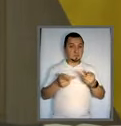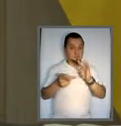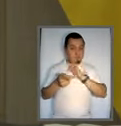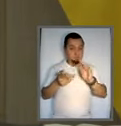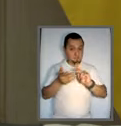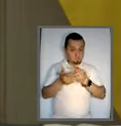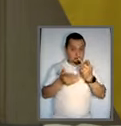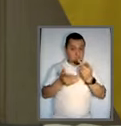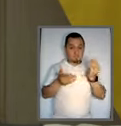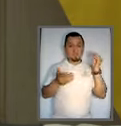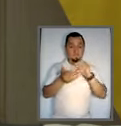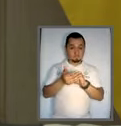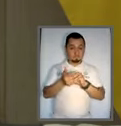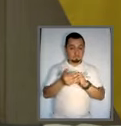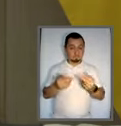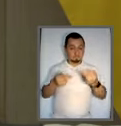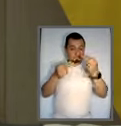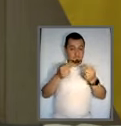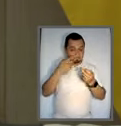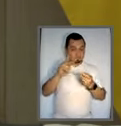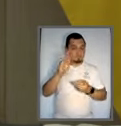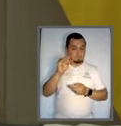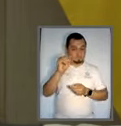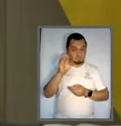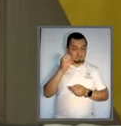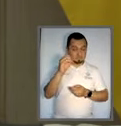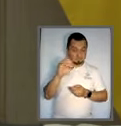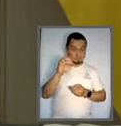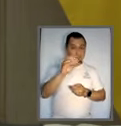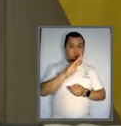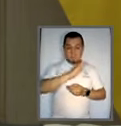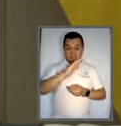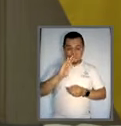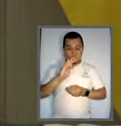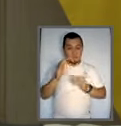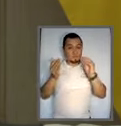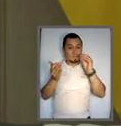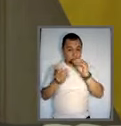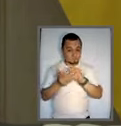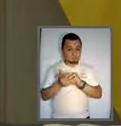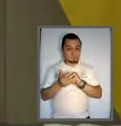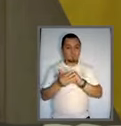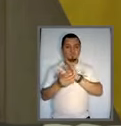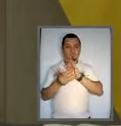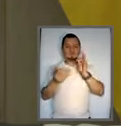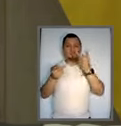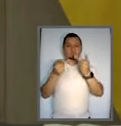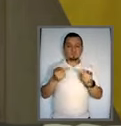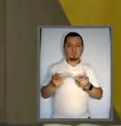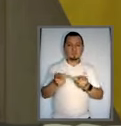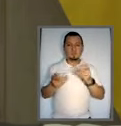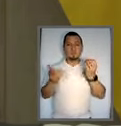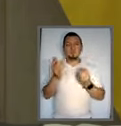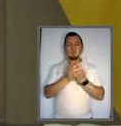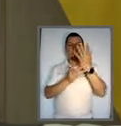su reactivación en esta primera etapa o en esta fase 0, tienen que cumplir primero un proceso de adaptación a los nuevos